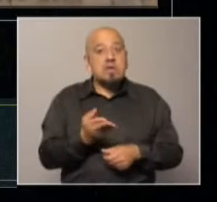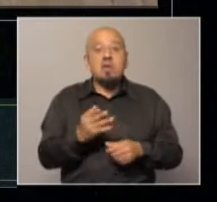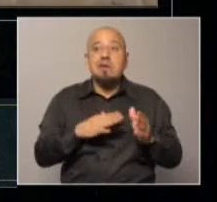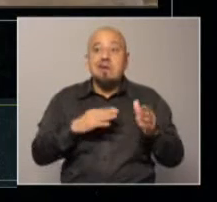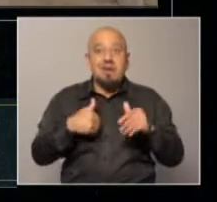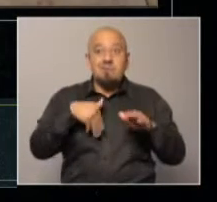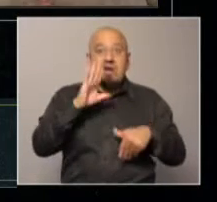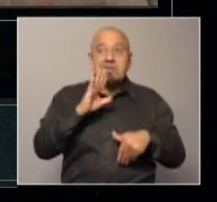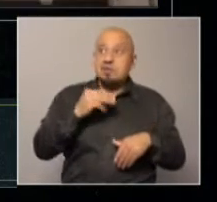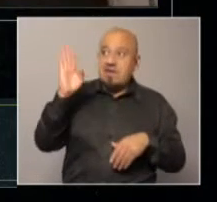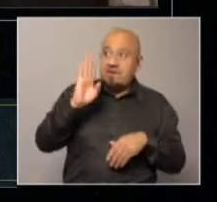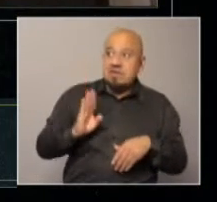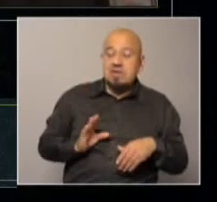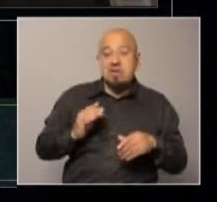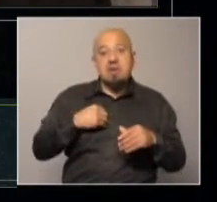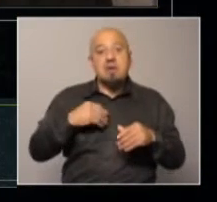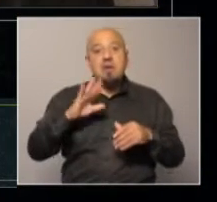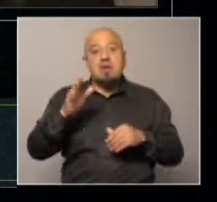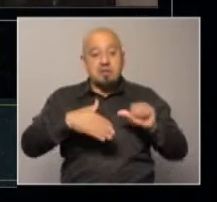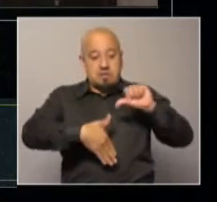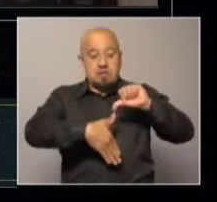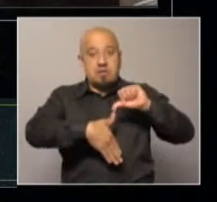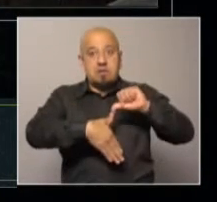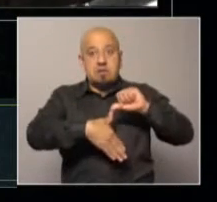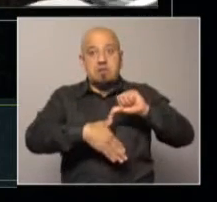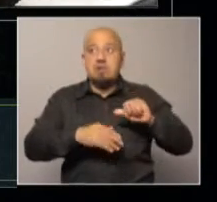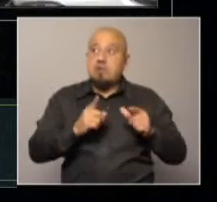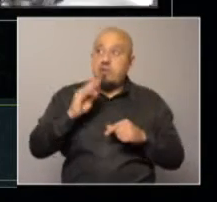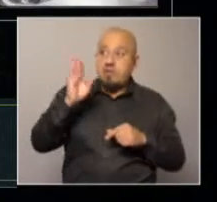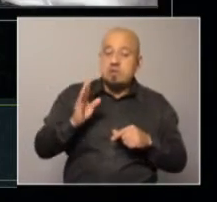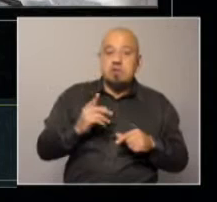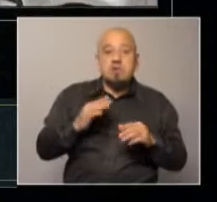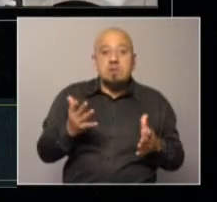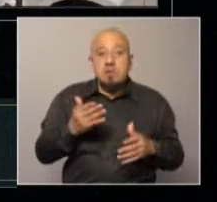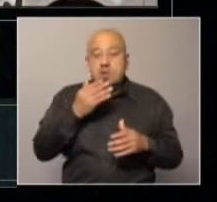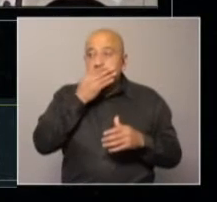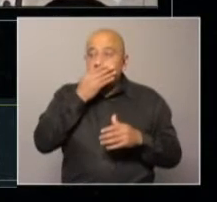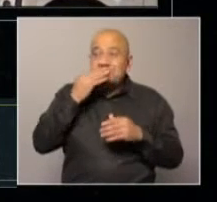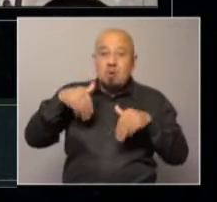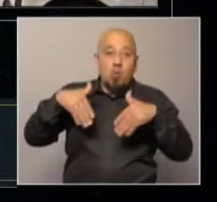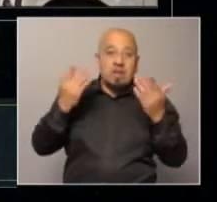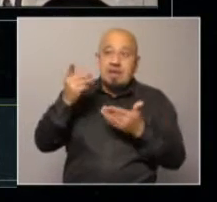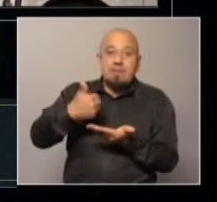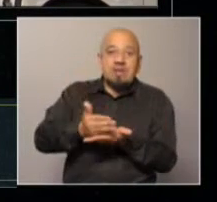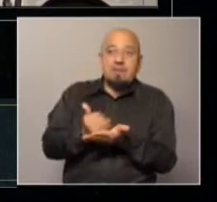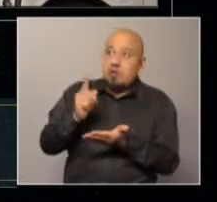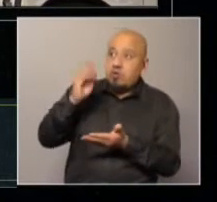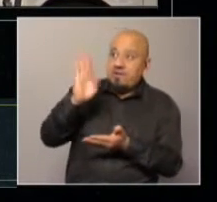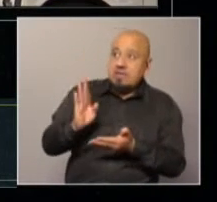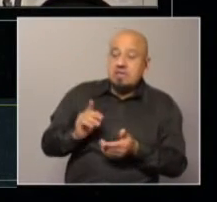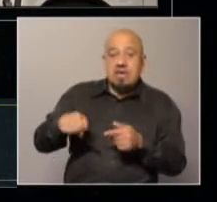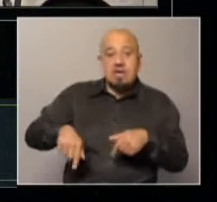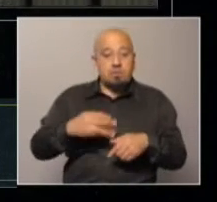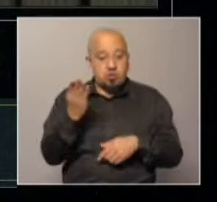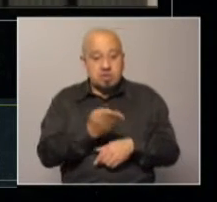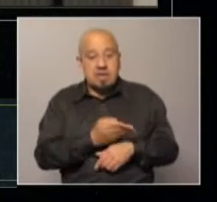que Brasil y más alta que algunos de los estados más violentos de Brasil. Cualquiera de los estados de Brasil considerados, Uruguay tiene una tasa de privación de libertad